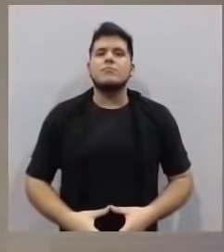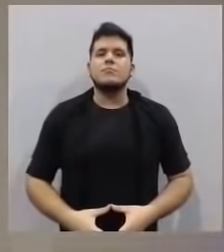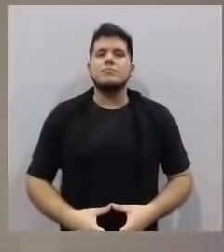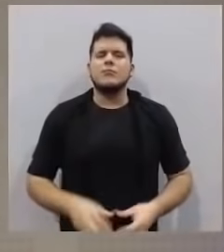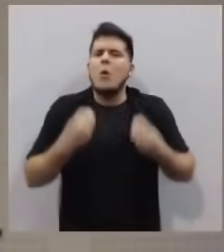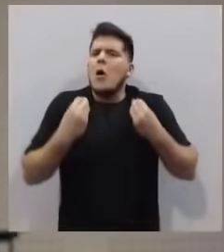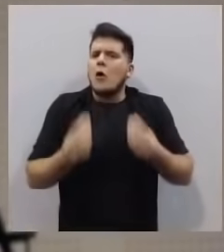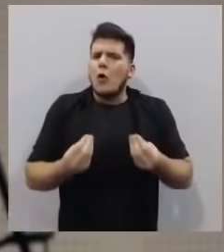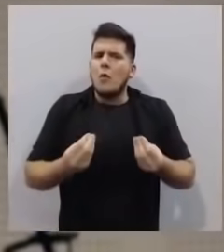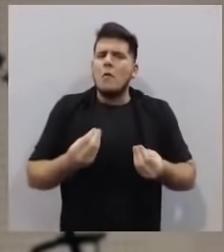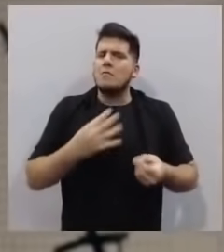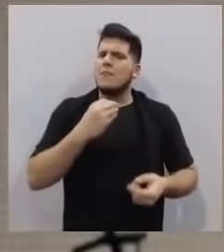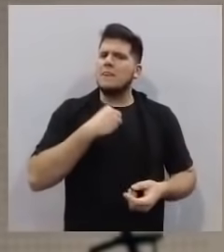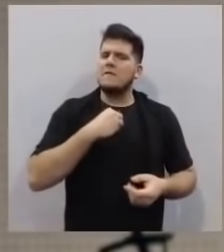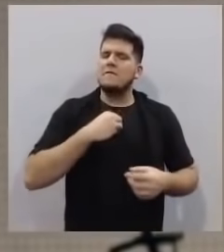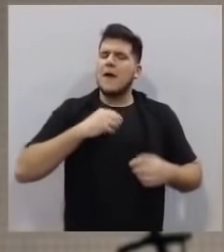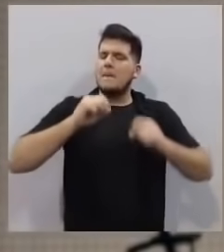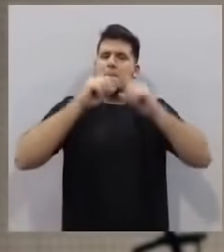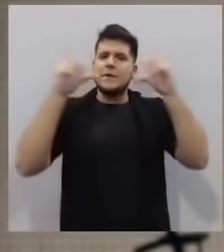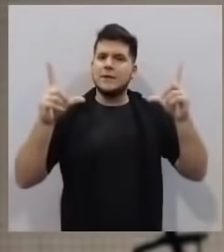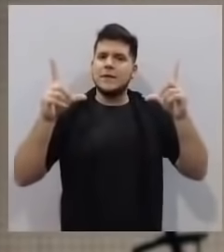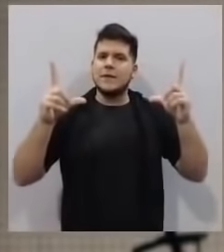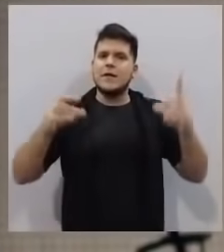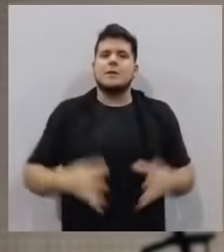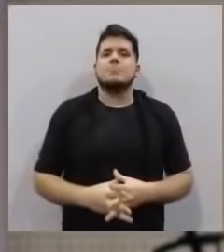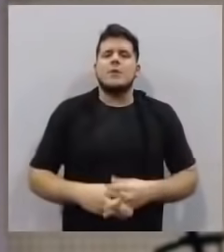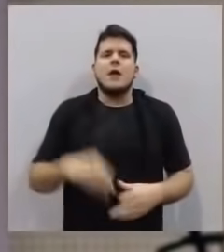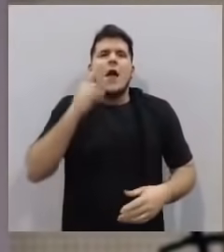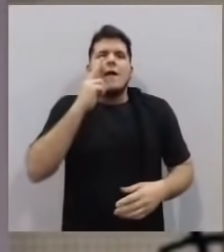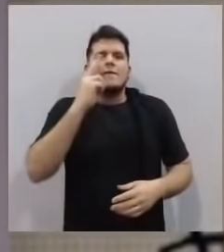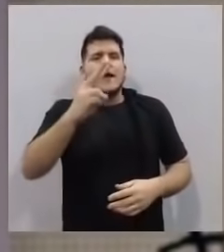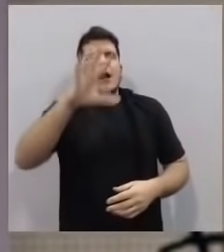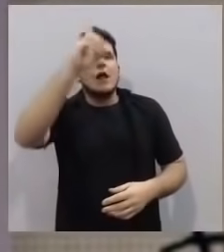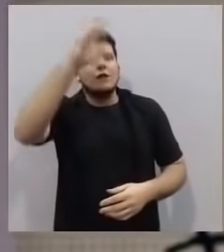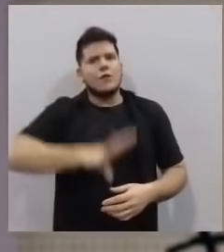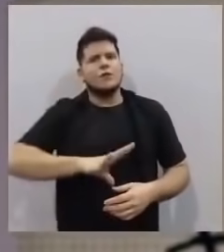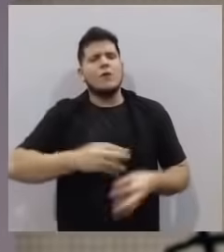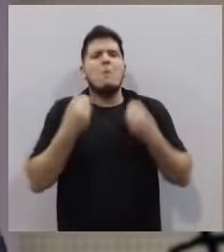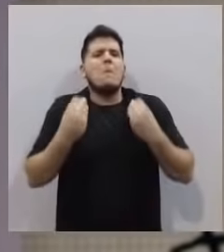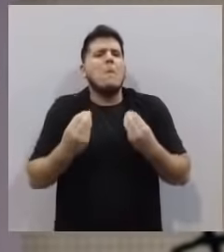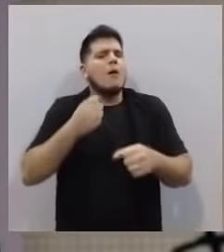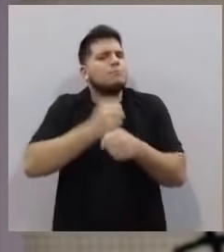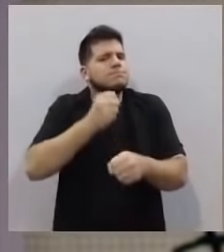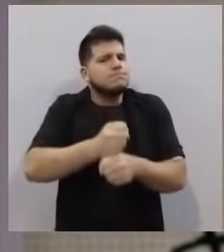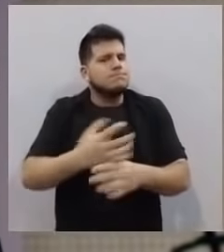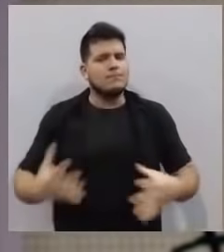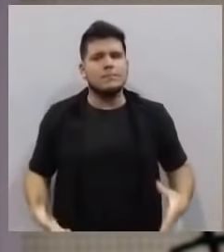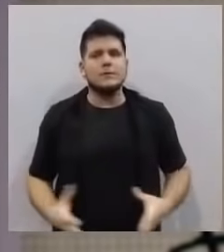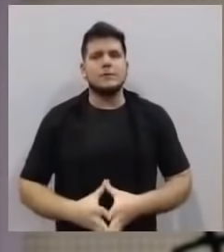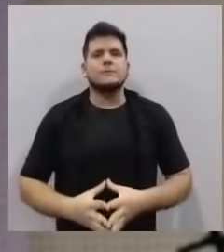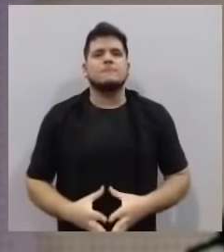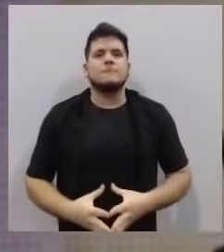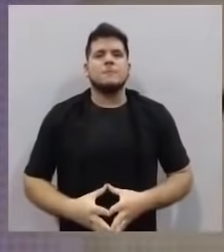por eso la fe es la certeza de lo que se espera y lo que no se ve yo en el reino tengo todo diga